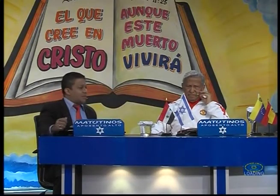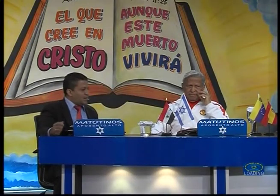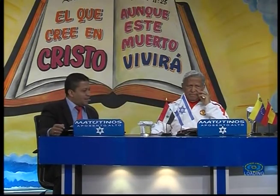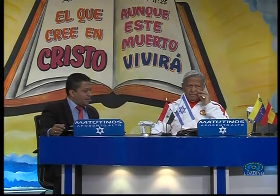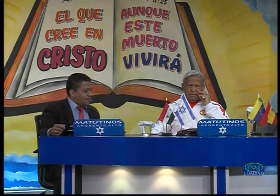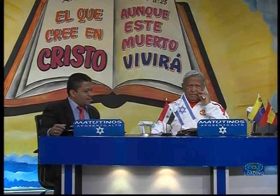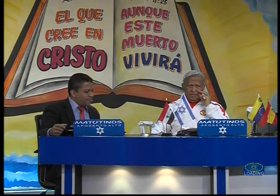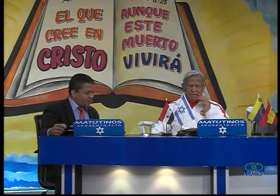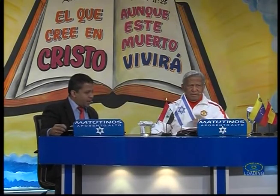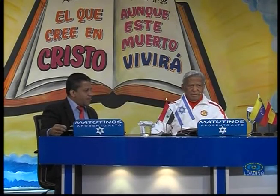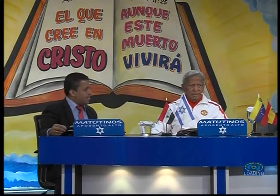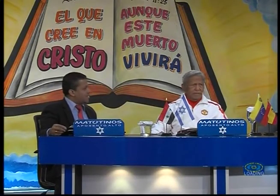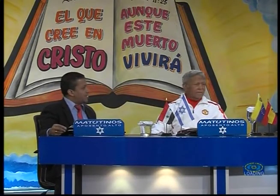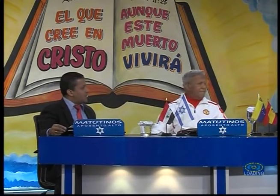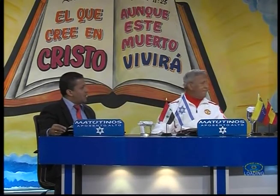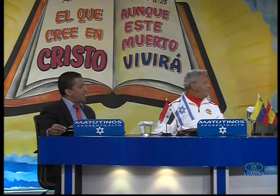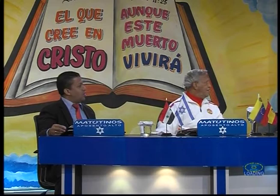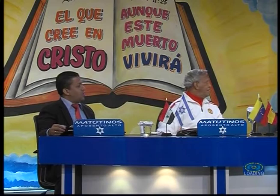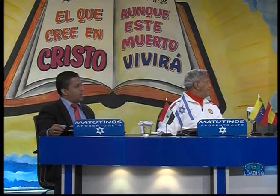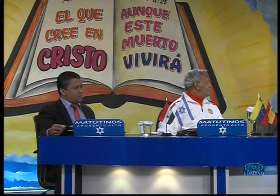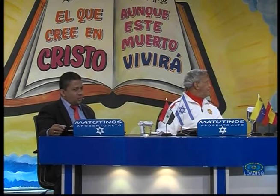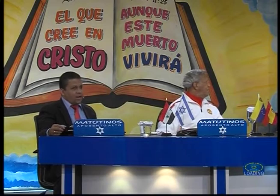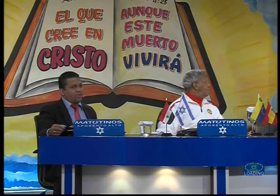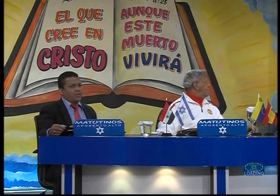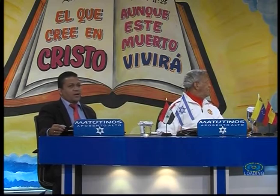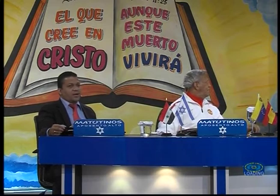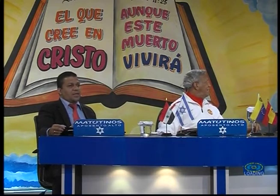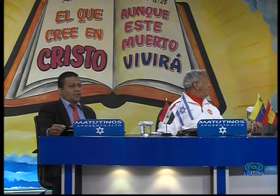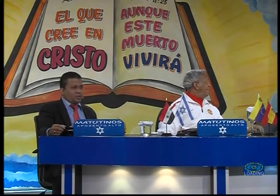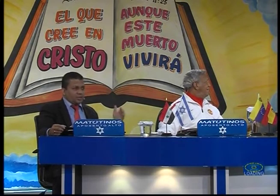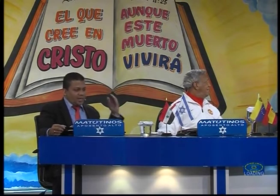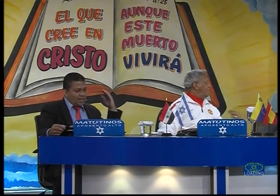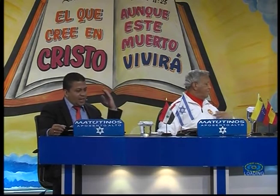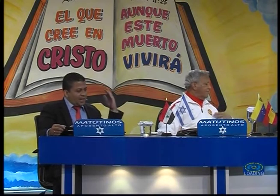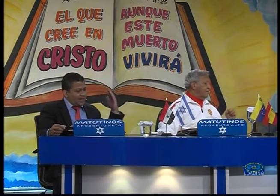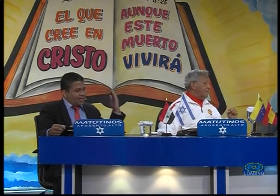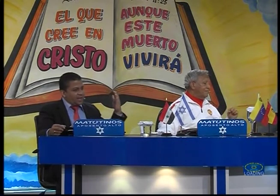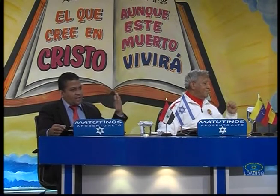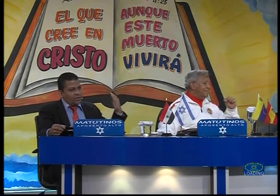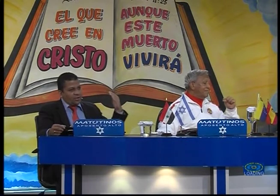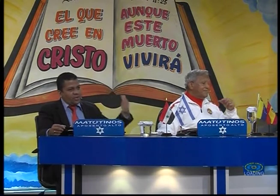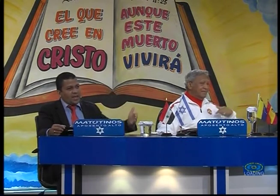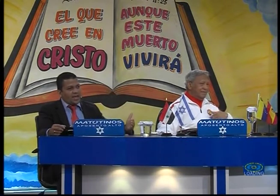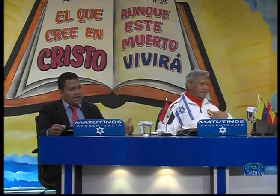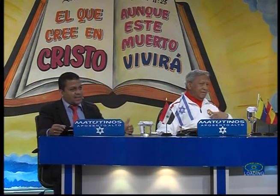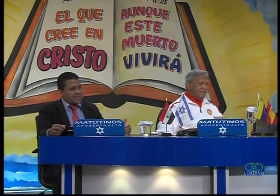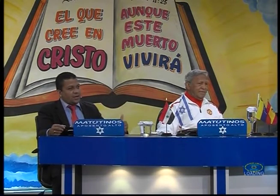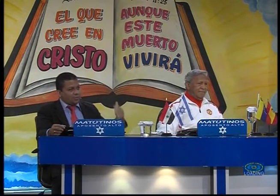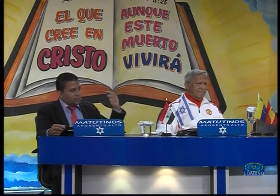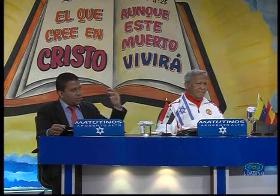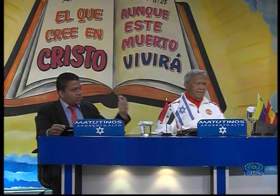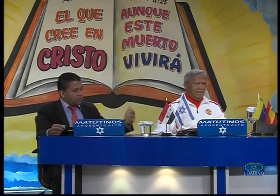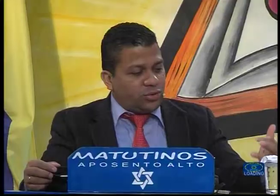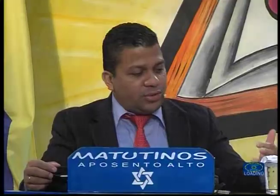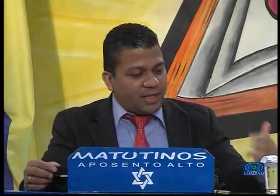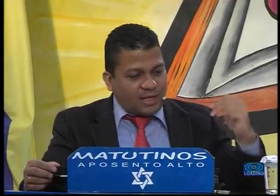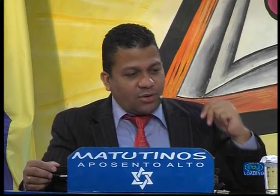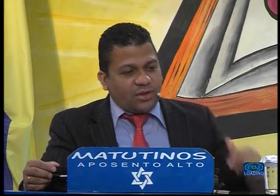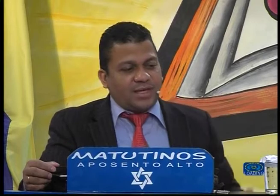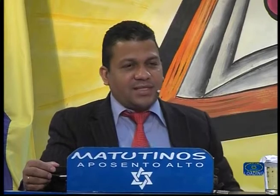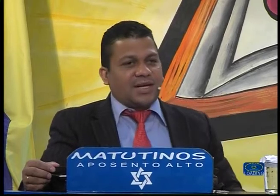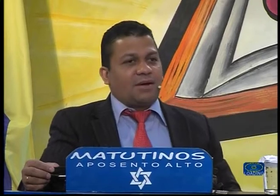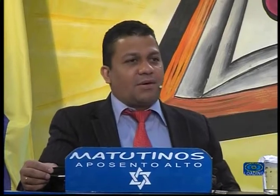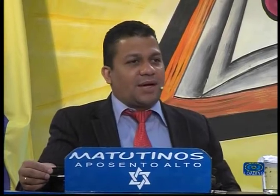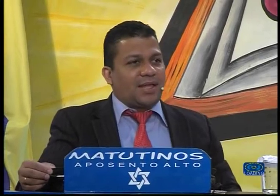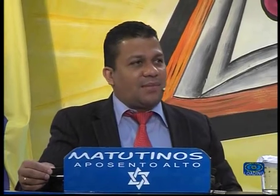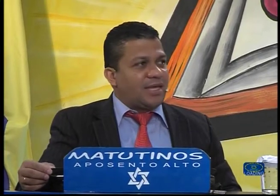Dios es el que merece toda gloria, toda honra. Dios es el que nos da la salud. No, sus